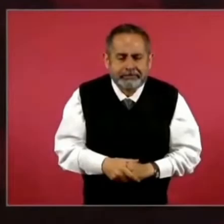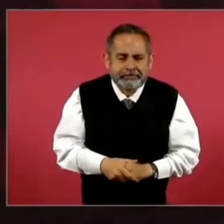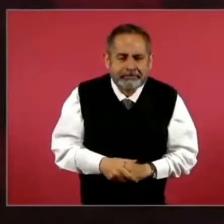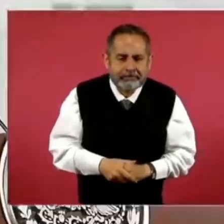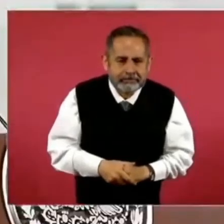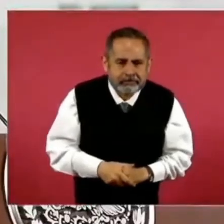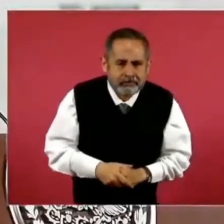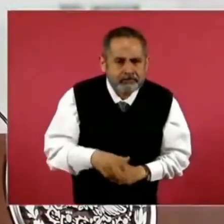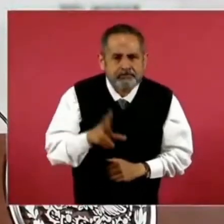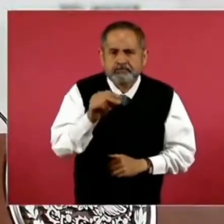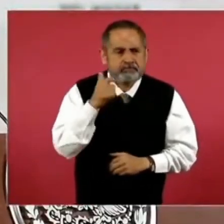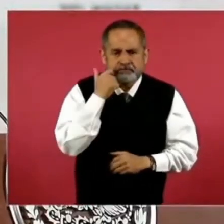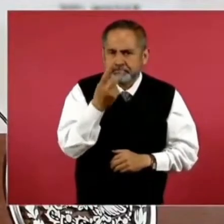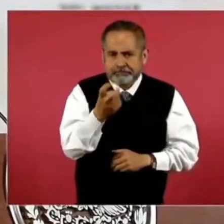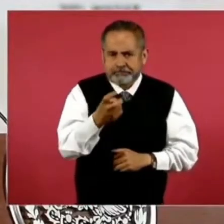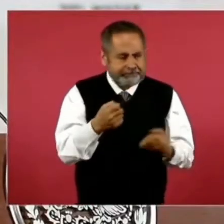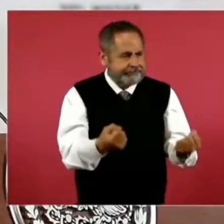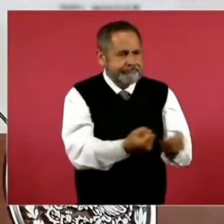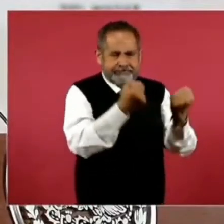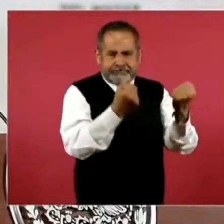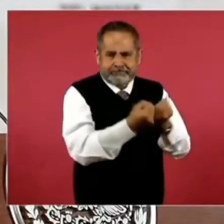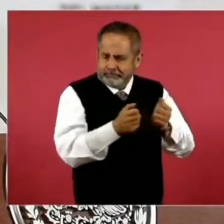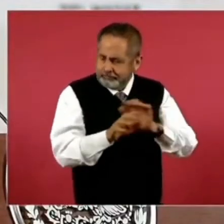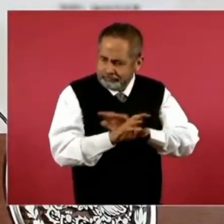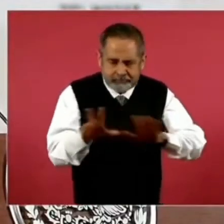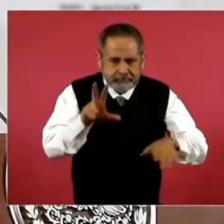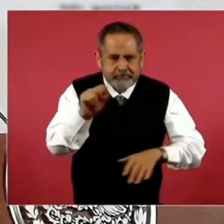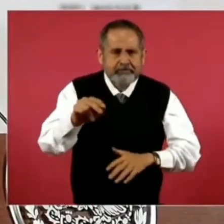No queremos eso.